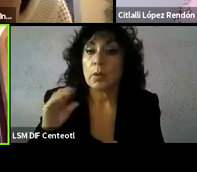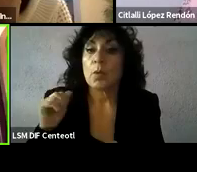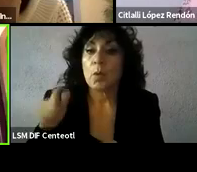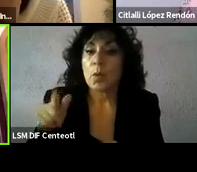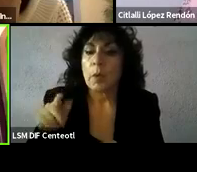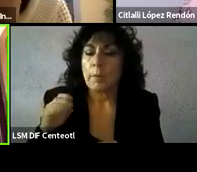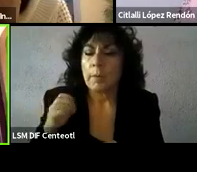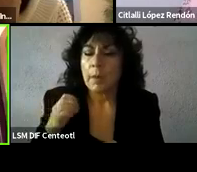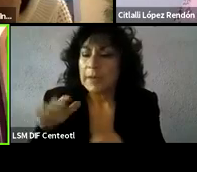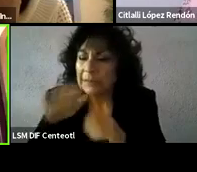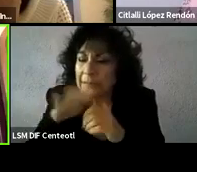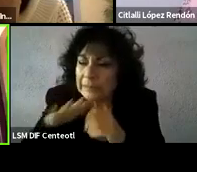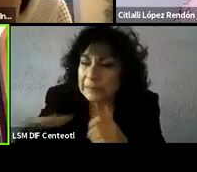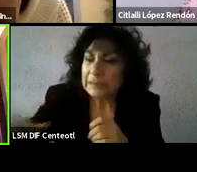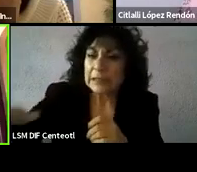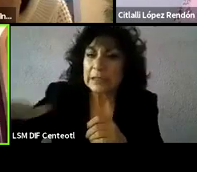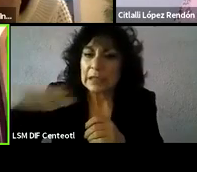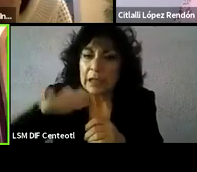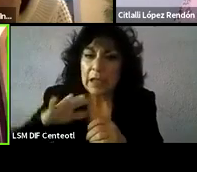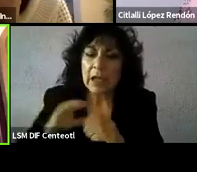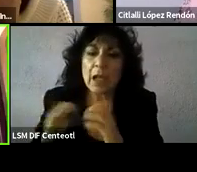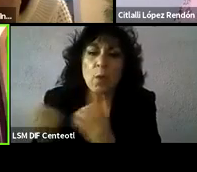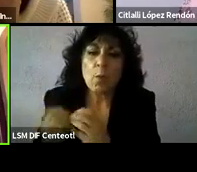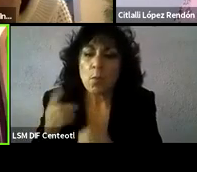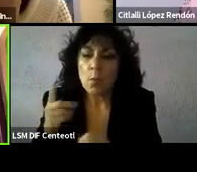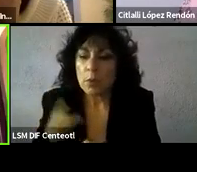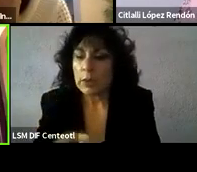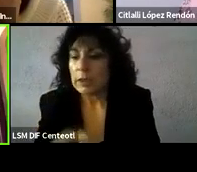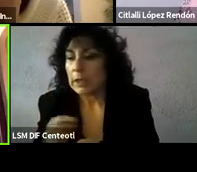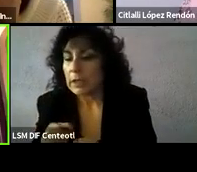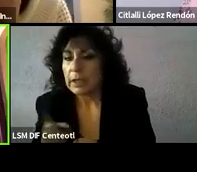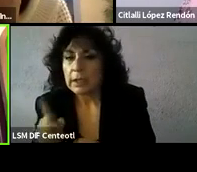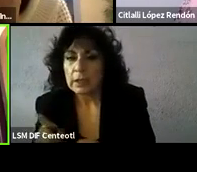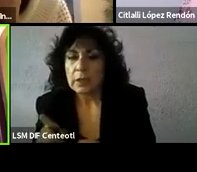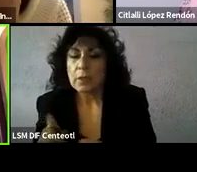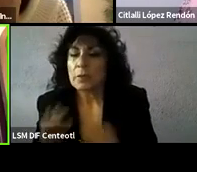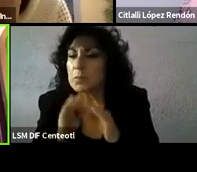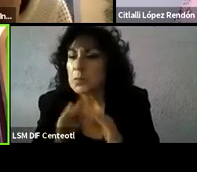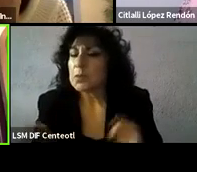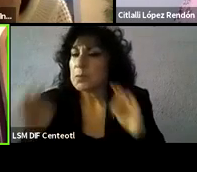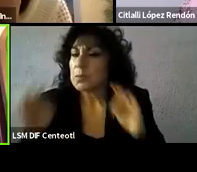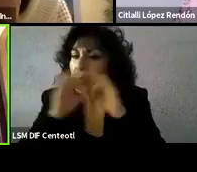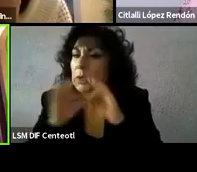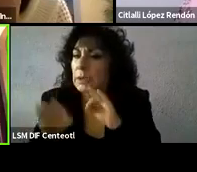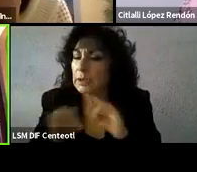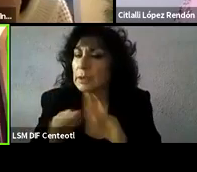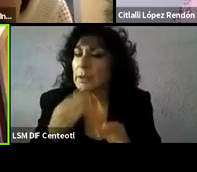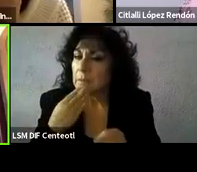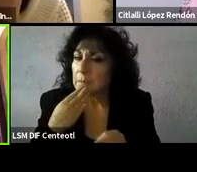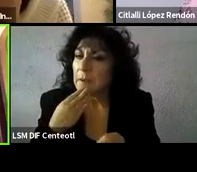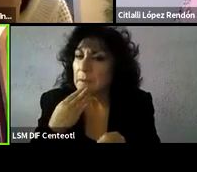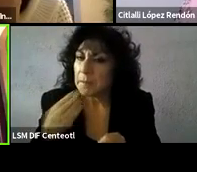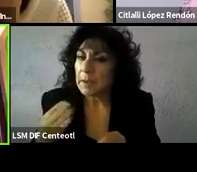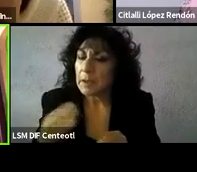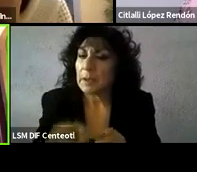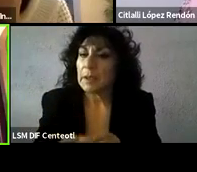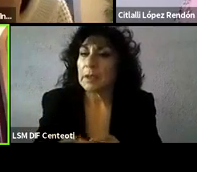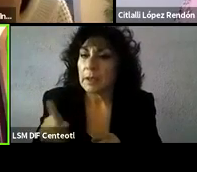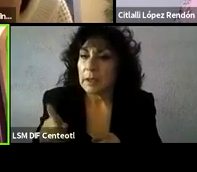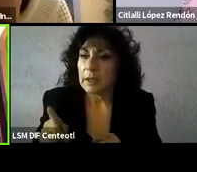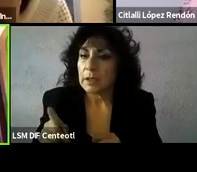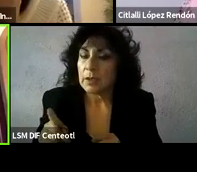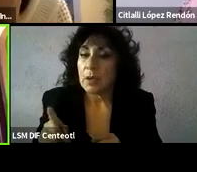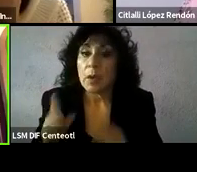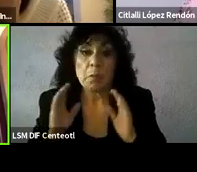Es como un blindaje, porque entonces entienden de otra manera la vida. Y creo que lo que les da es esta posibilidad de ser ciudadanos